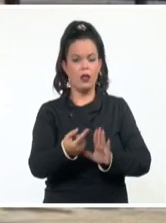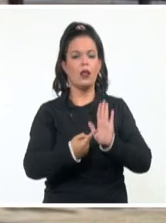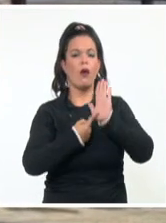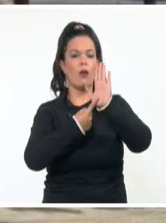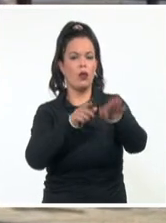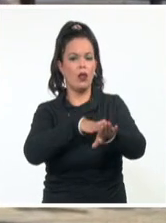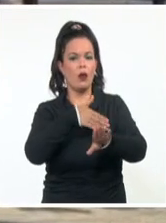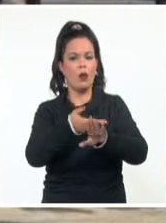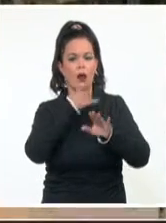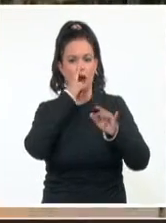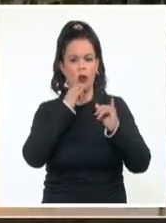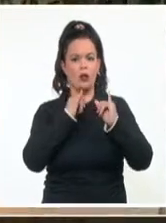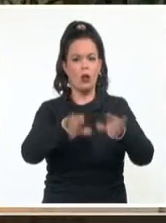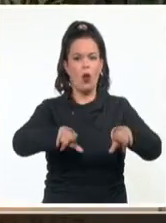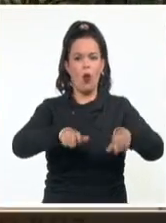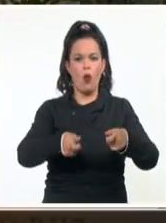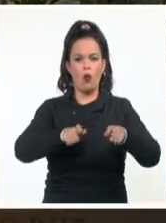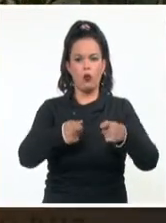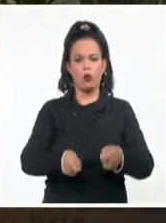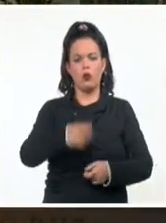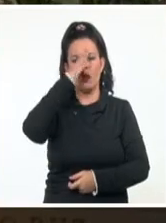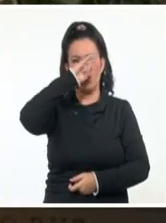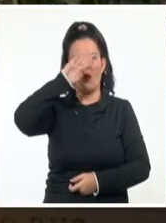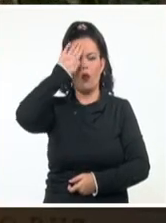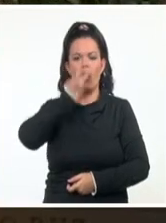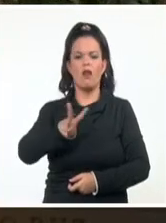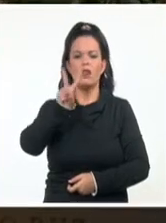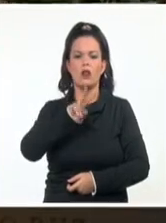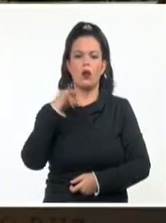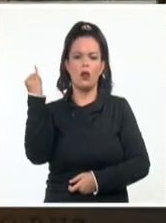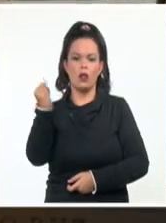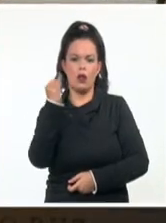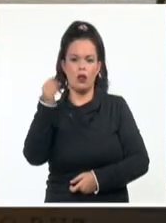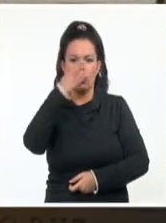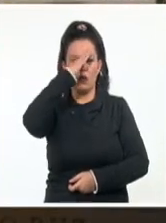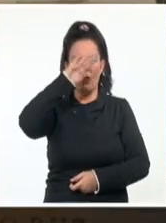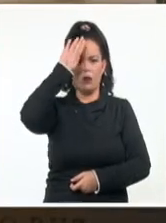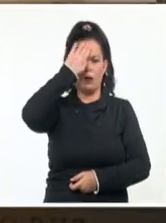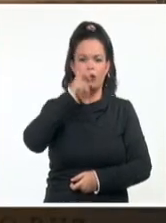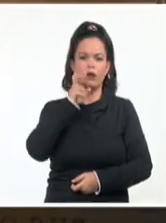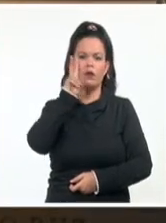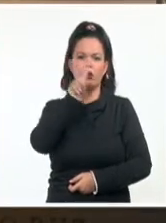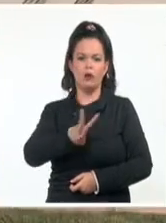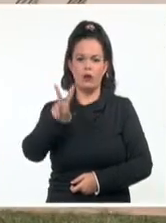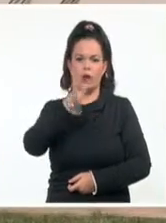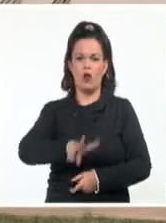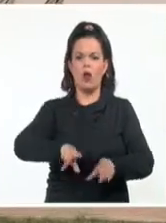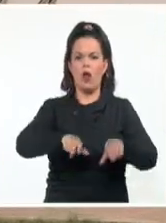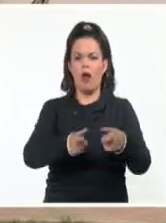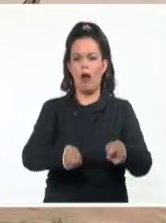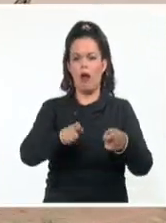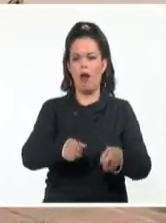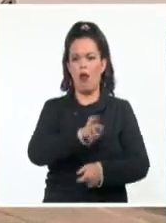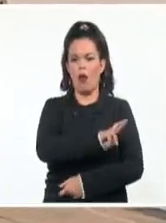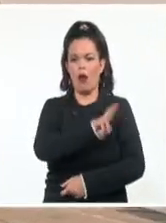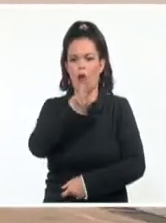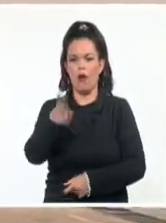Cubavisión Internacional, Canal Caribe, Radio Rebelde y Radio Habana Cuba. También por los canales de YouTube de la Mesa Redonda y la